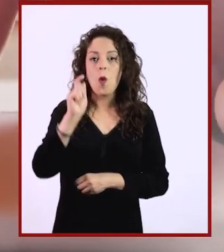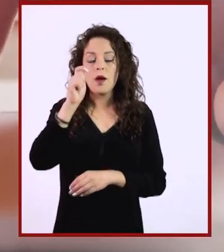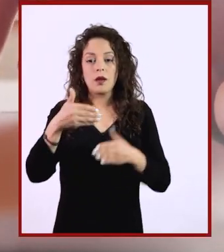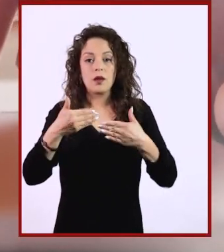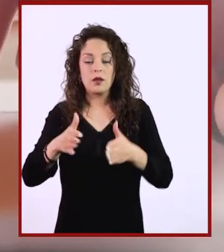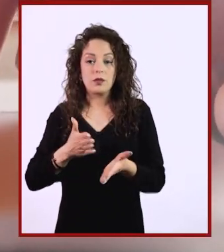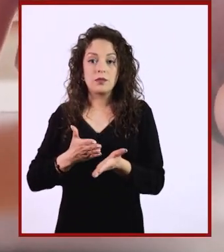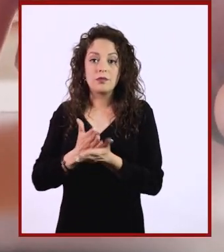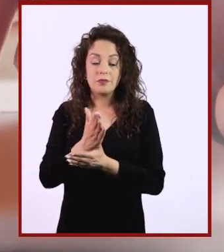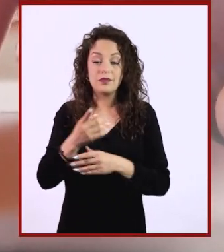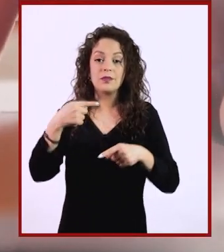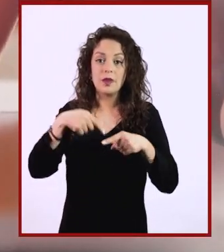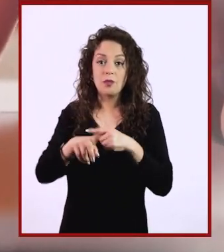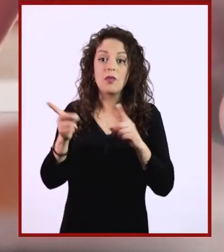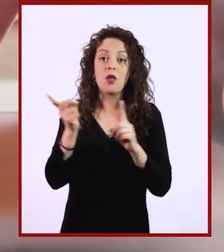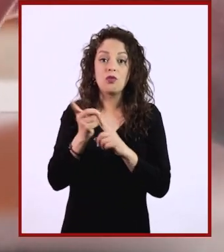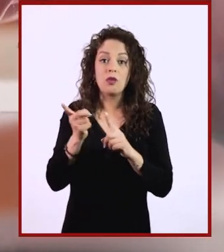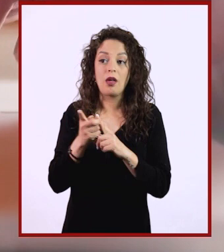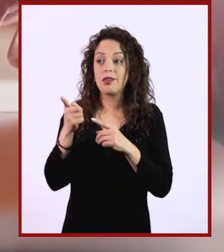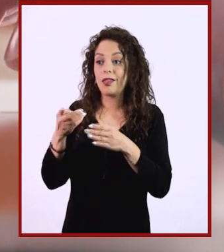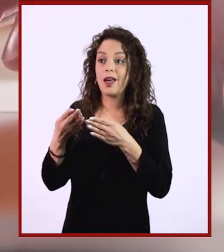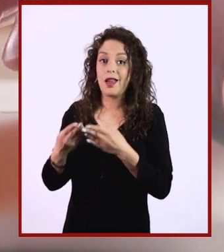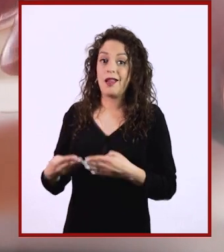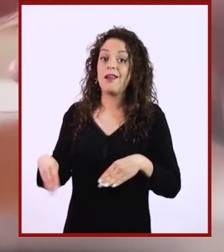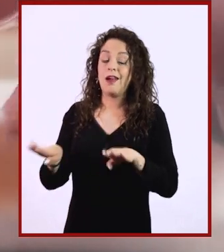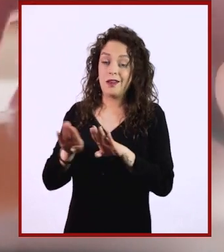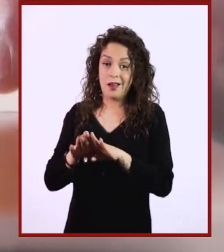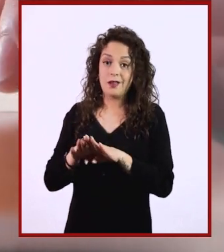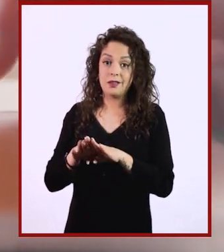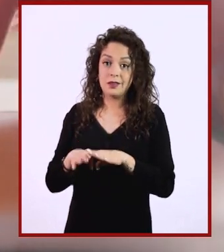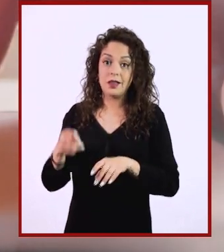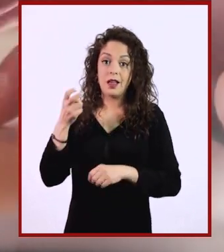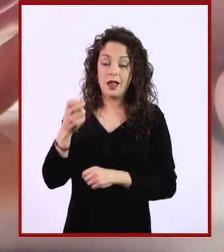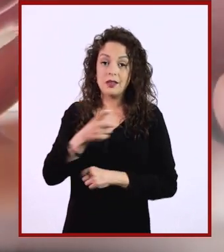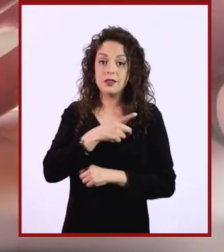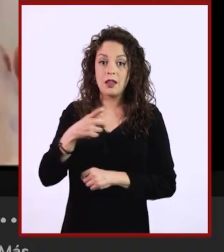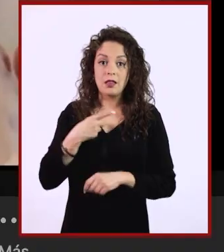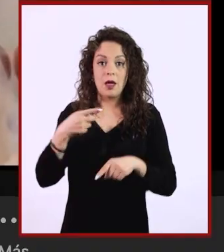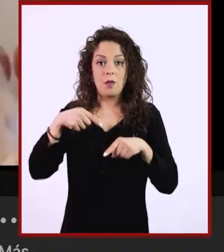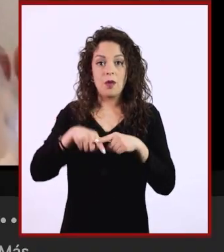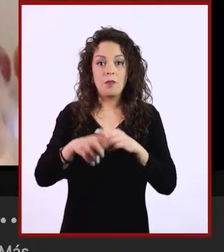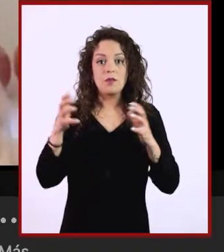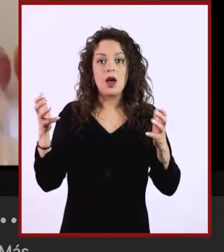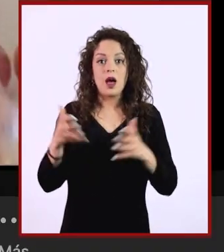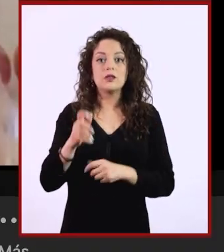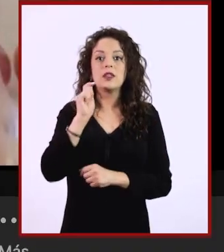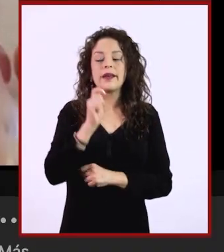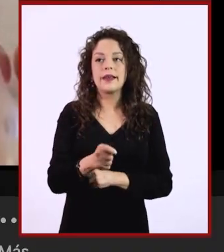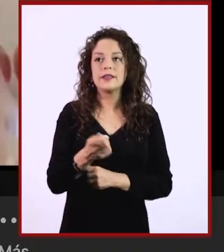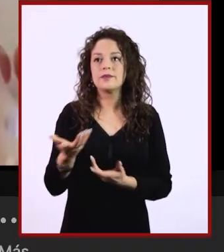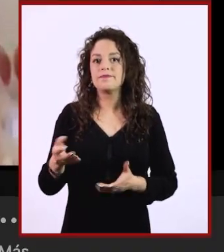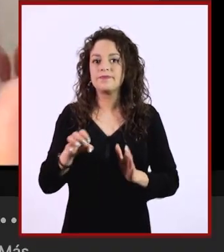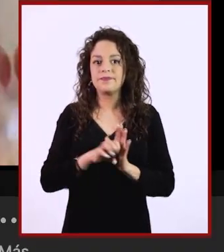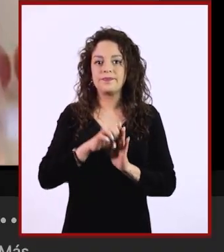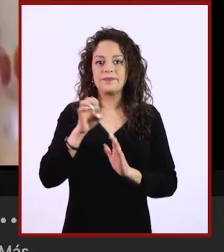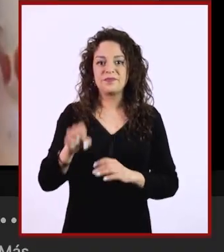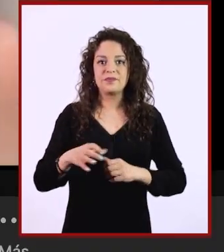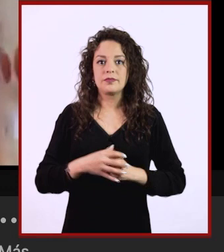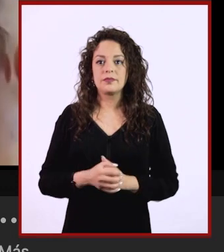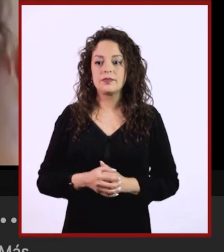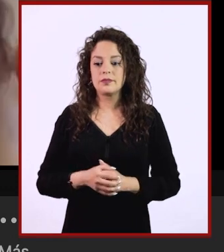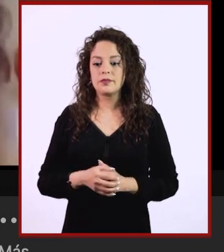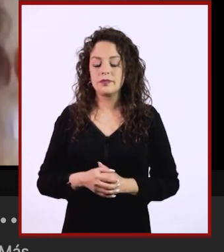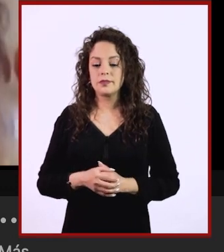siempre empieza en casa, ¿no? Y pues siempre tratar de hacer o sea, las cosas